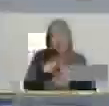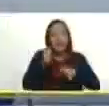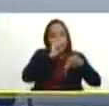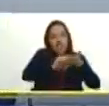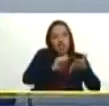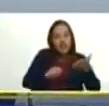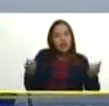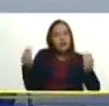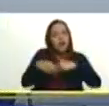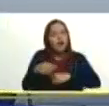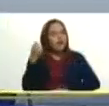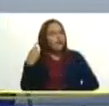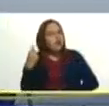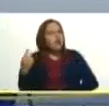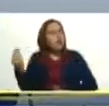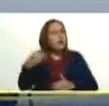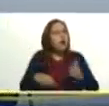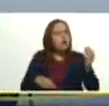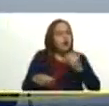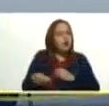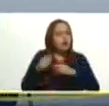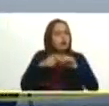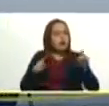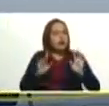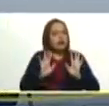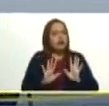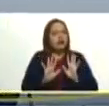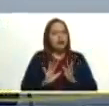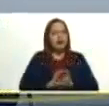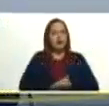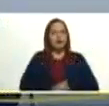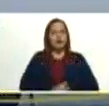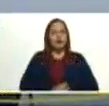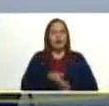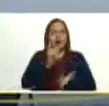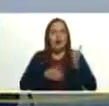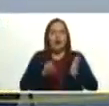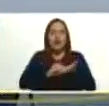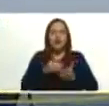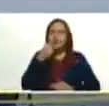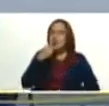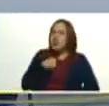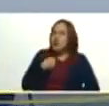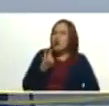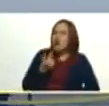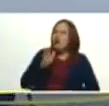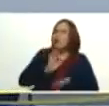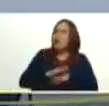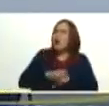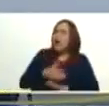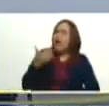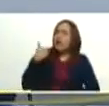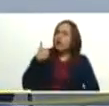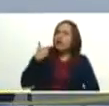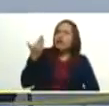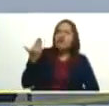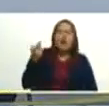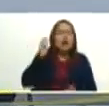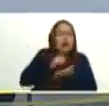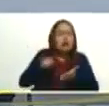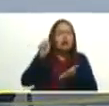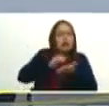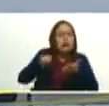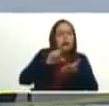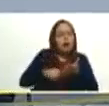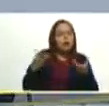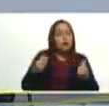más. Pero a veces me digo, ¿pero por qué Ralph escribe tantas cartas